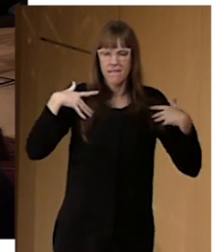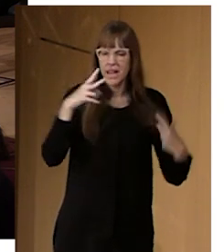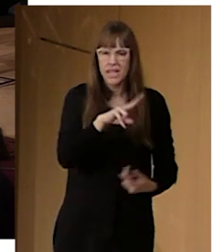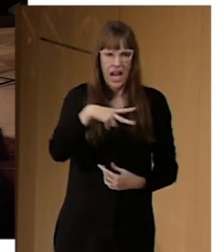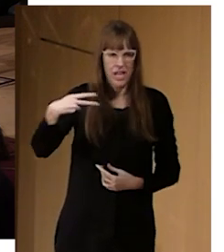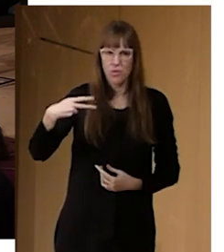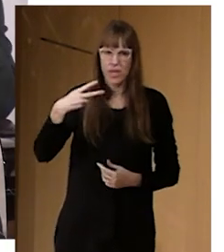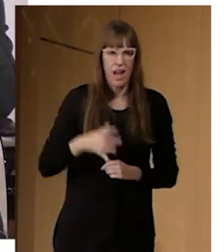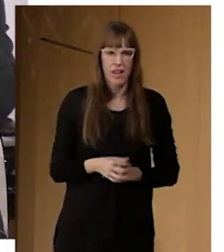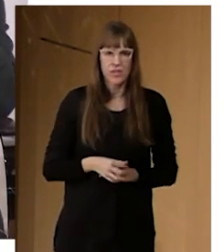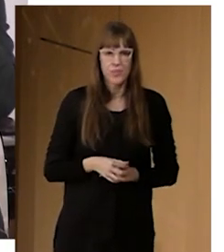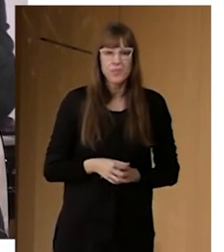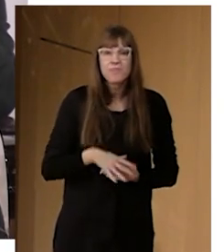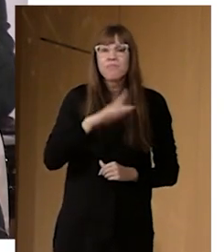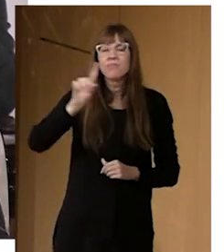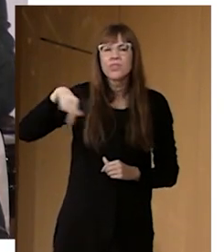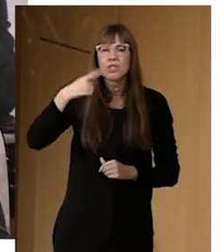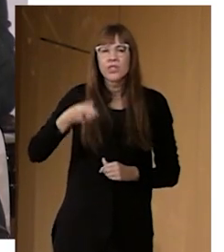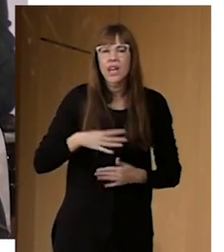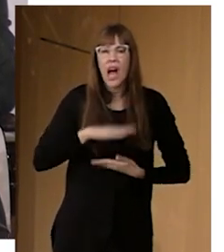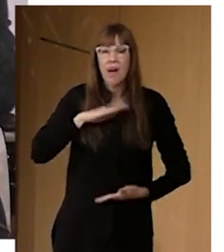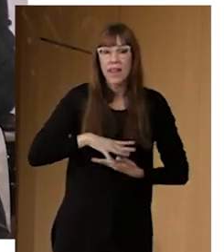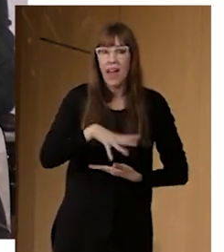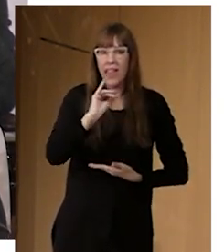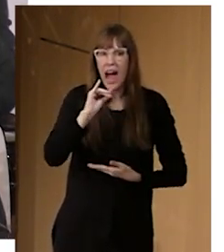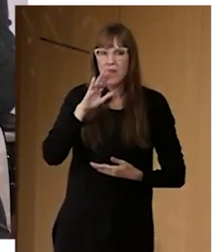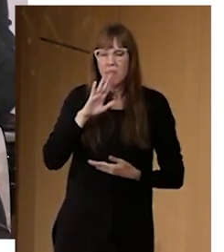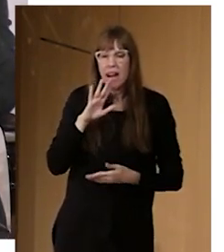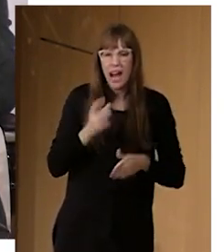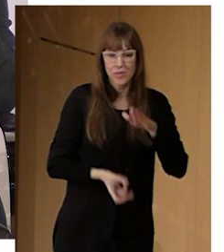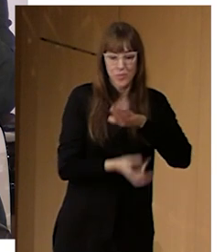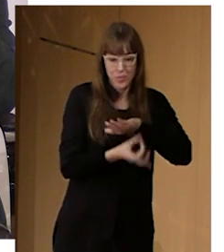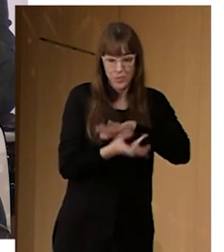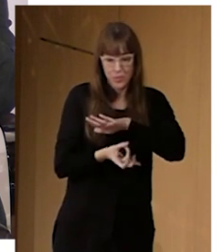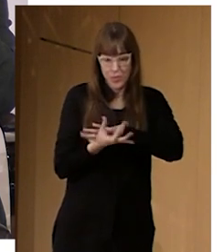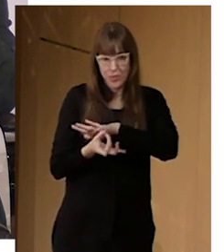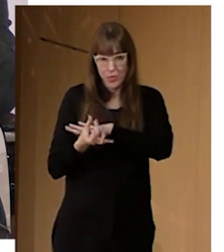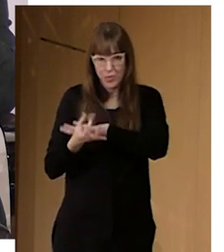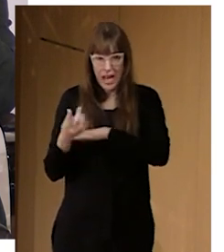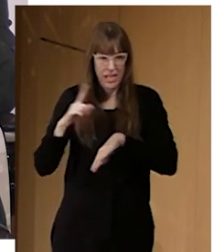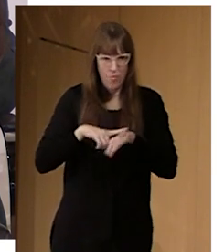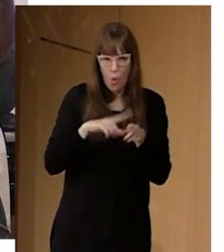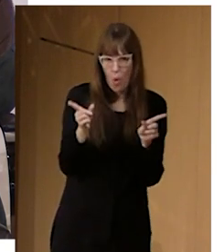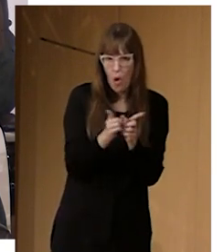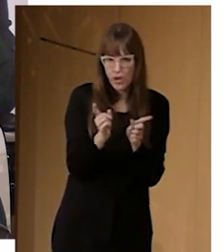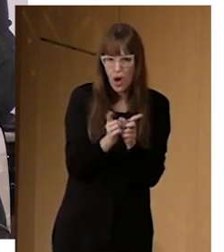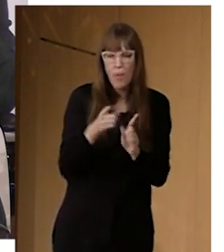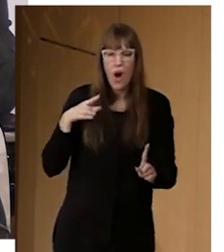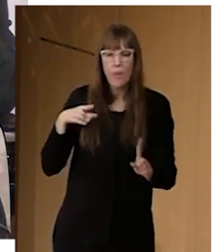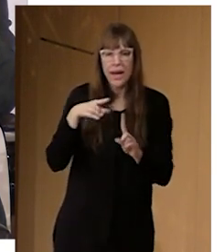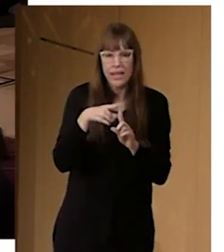generar una actividad paralela en un tiempo récord de forma que todas las actividades tuvieran su